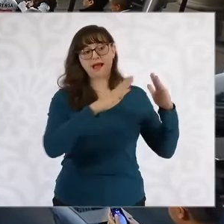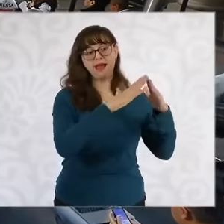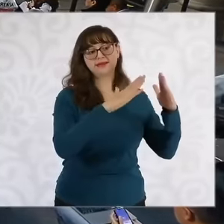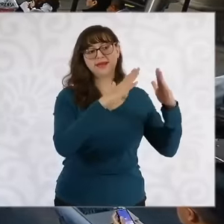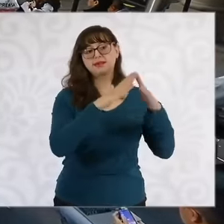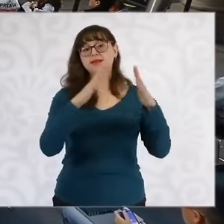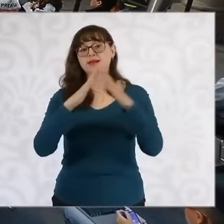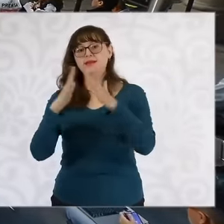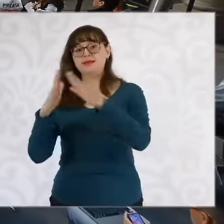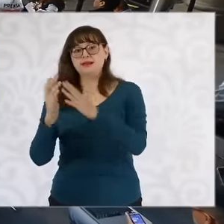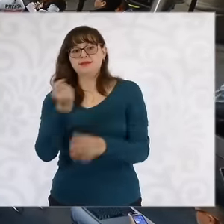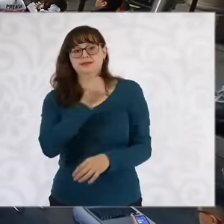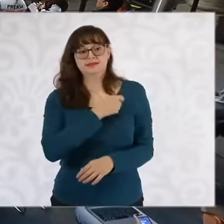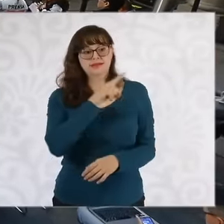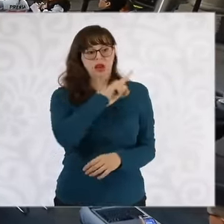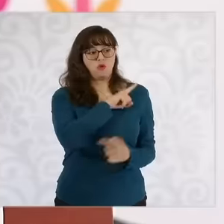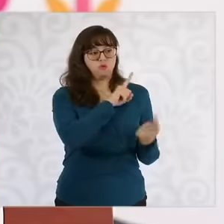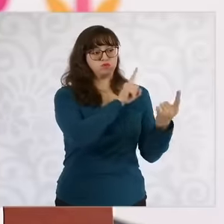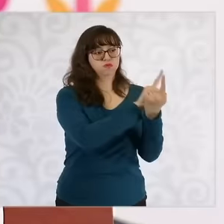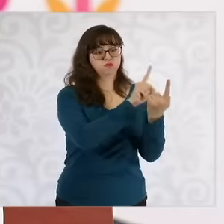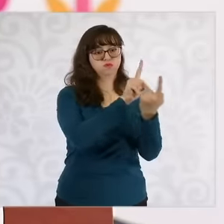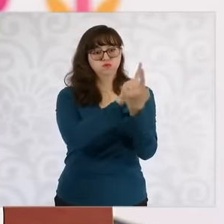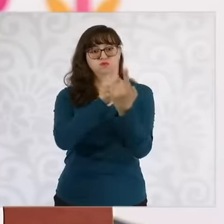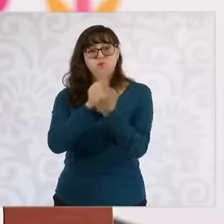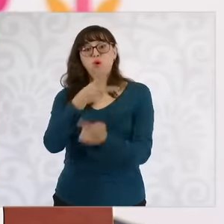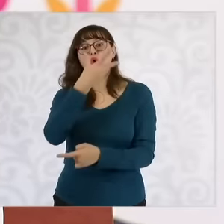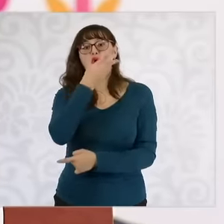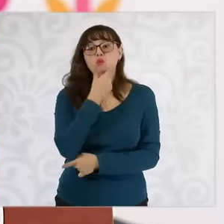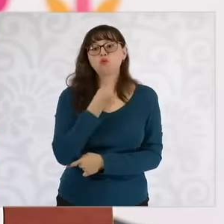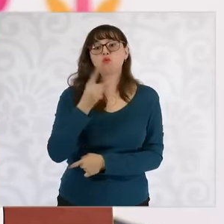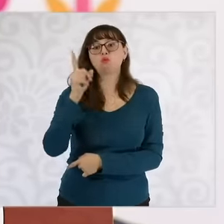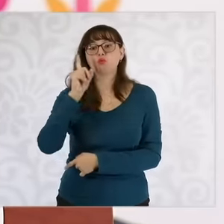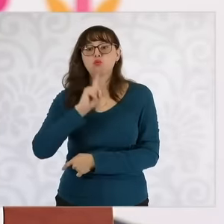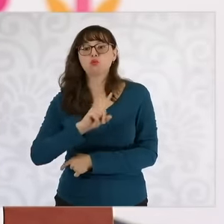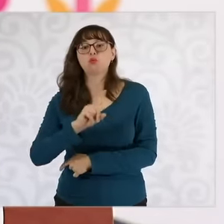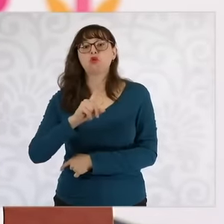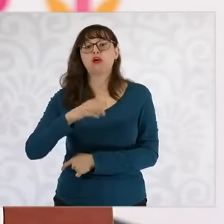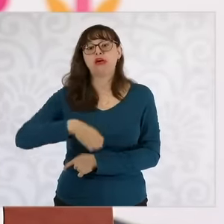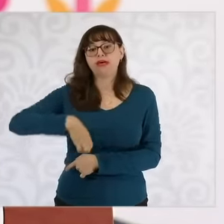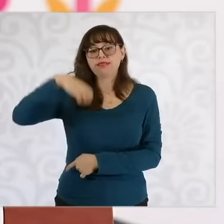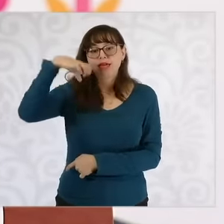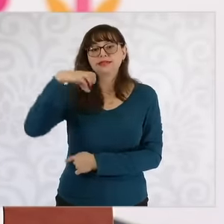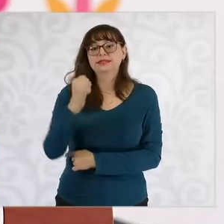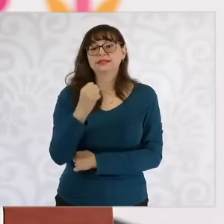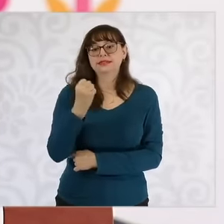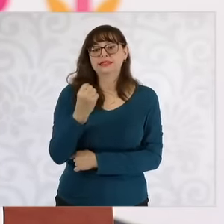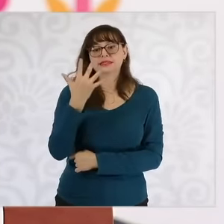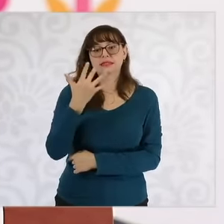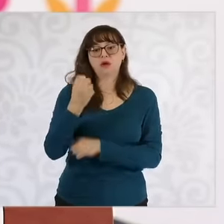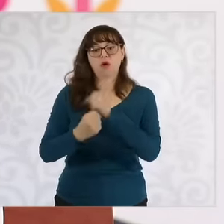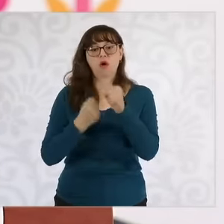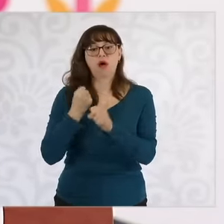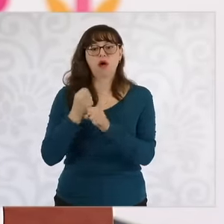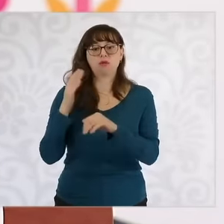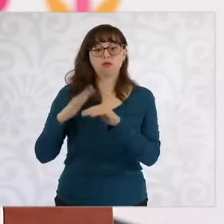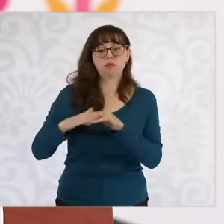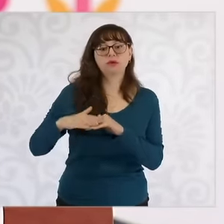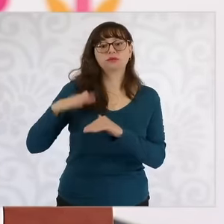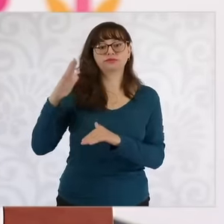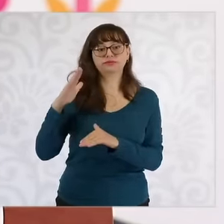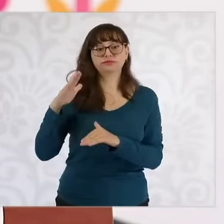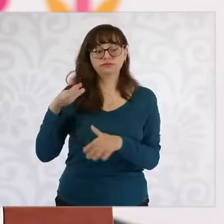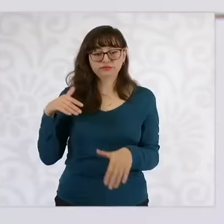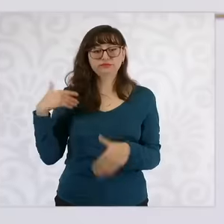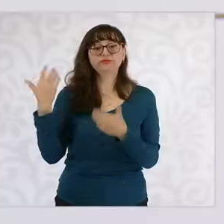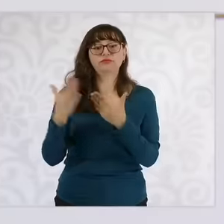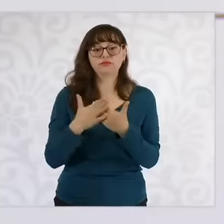A todos los adultos y adultas de 65 años y más, a partir del próximo